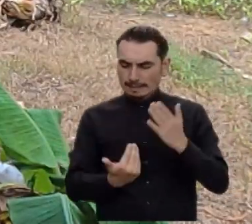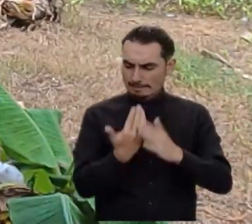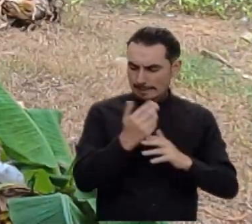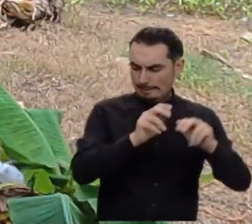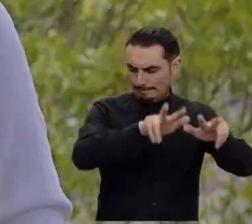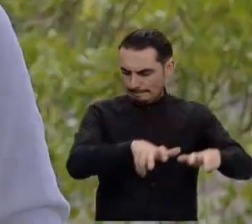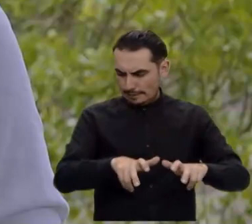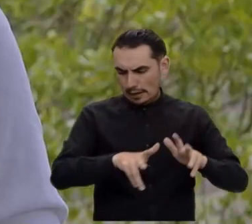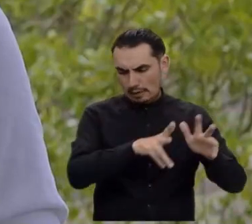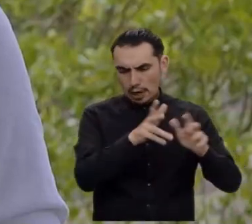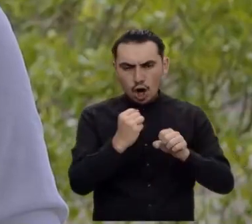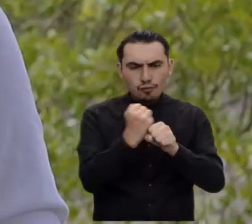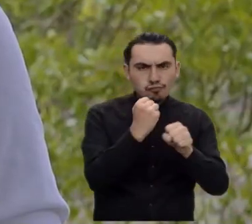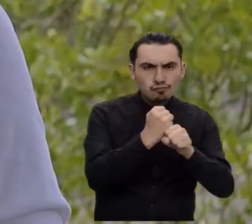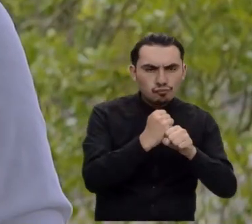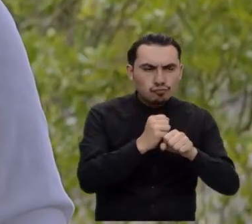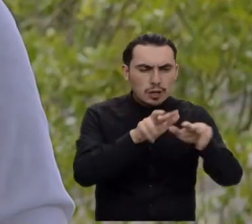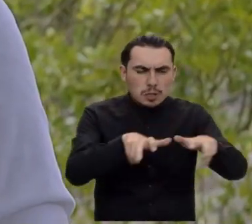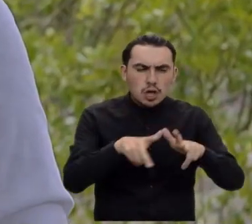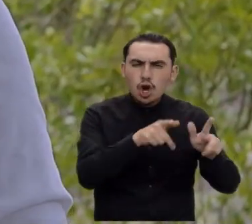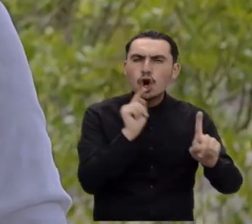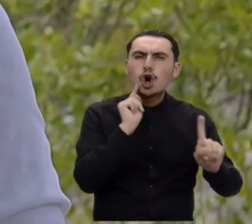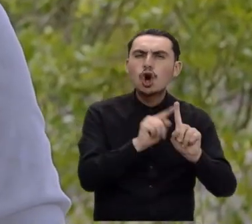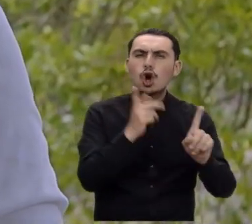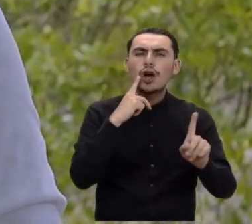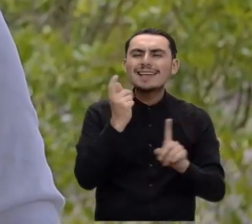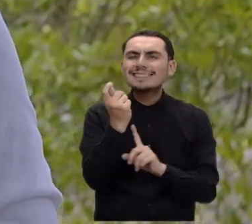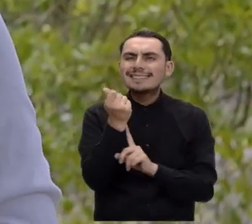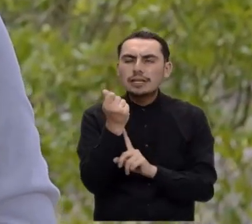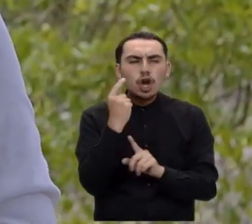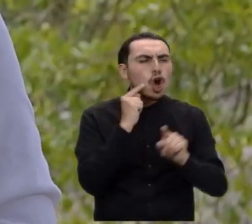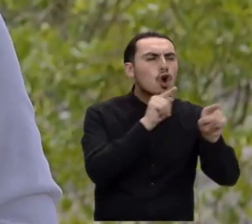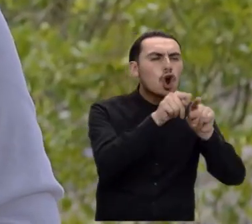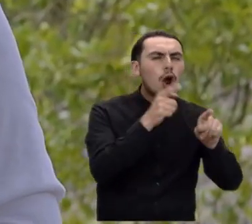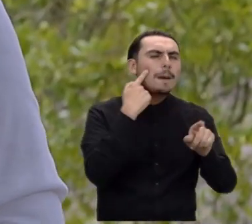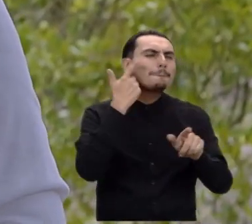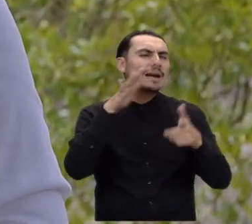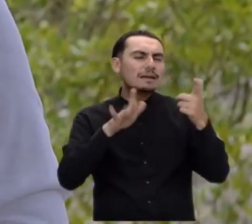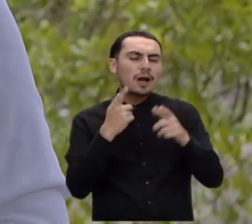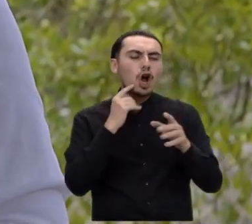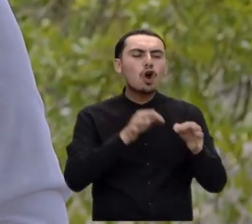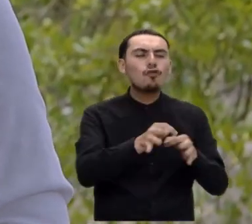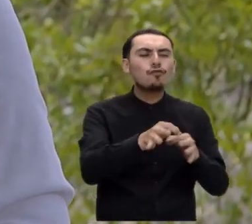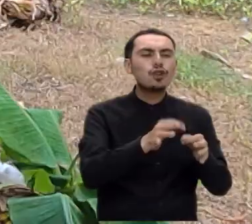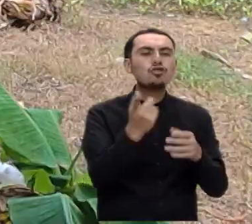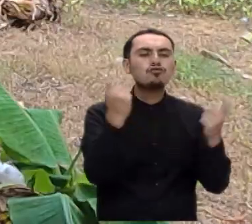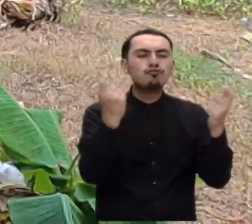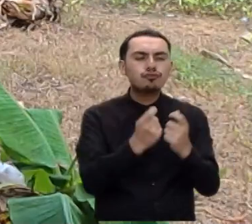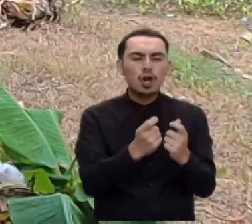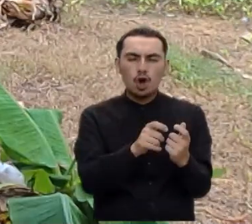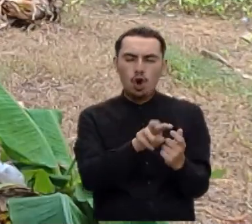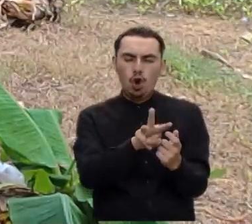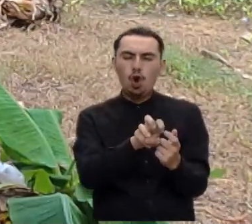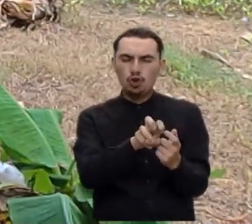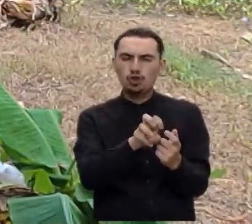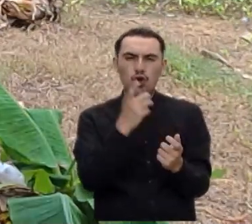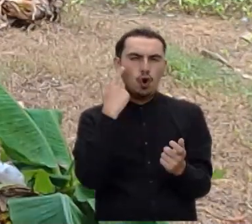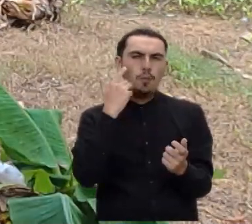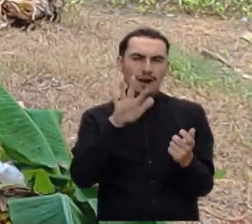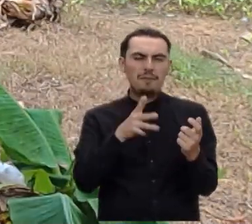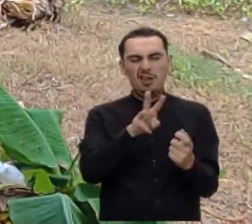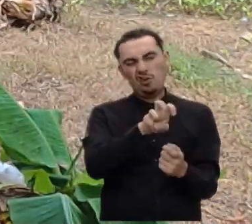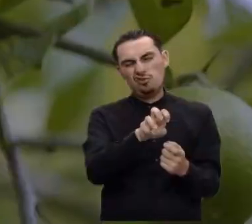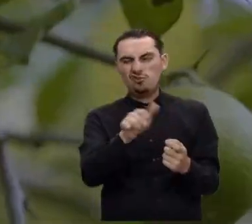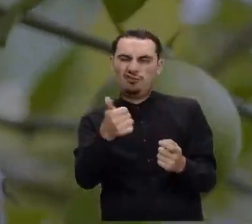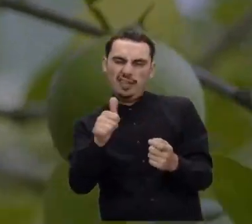cultivado en cítricos. ¿Aproximadamente cuántos productores teníamos en esta vereda? 8, de